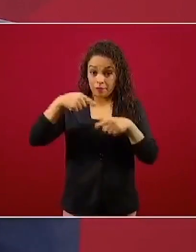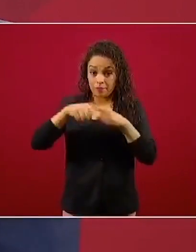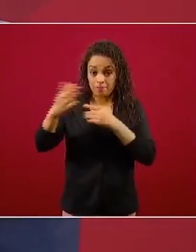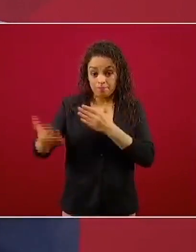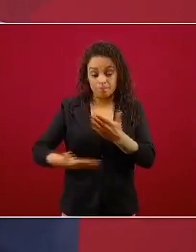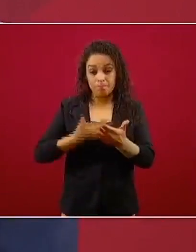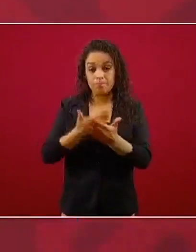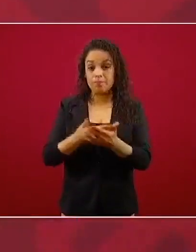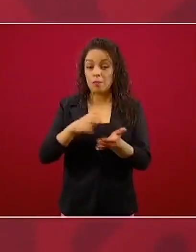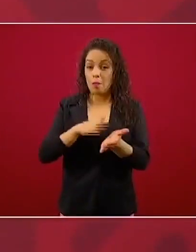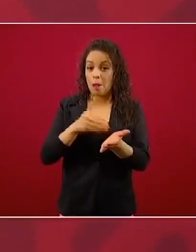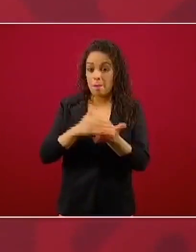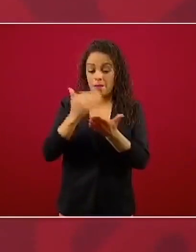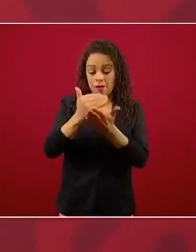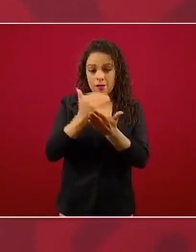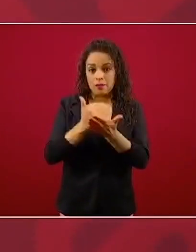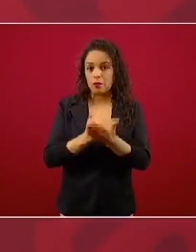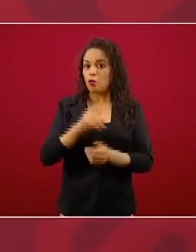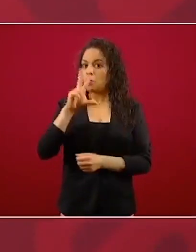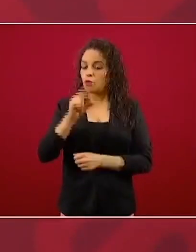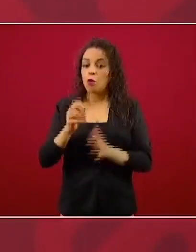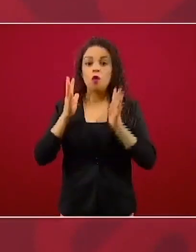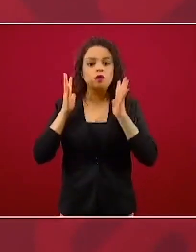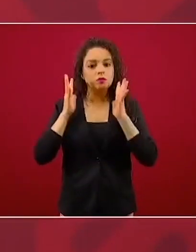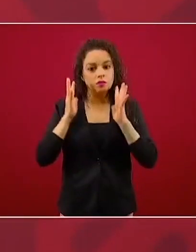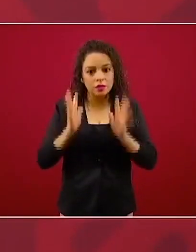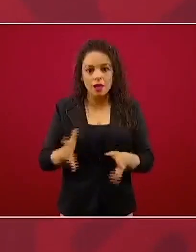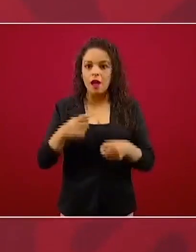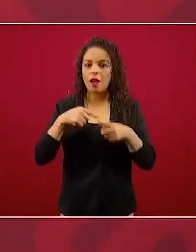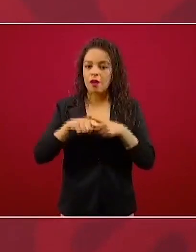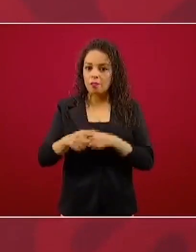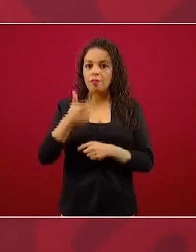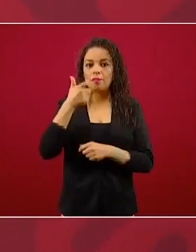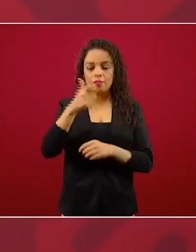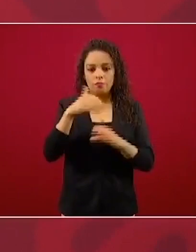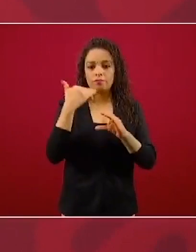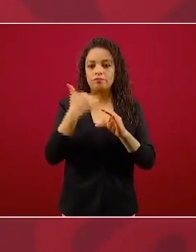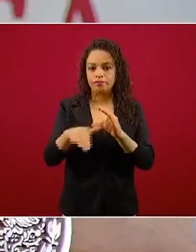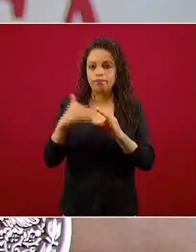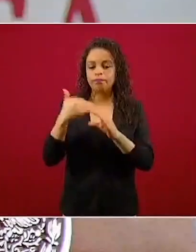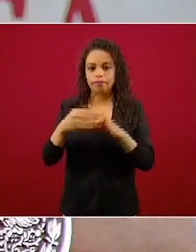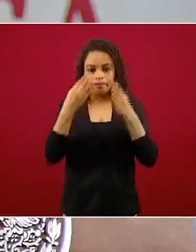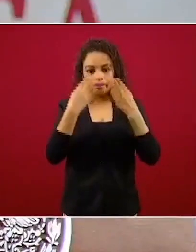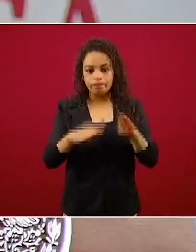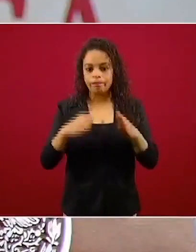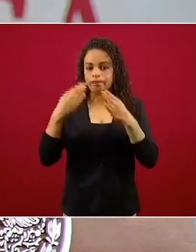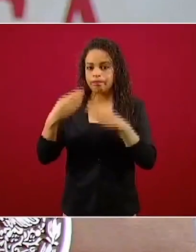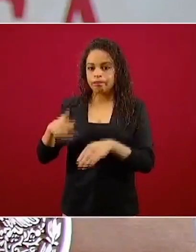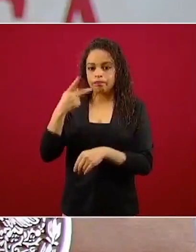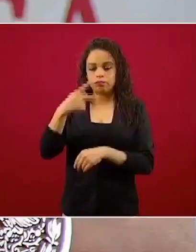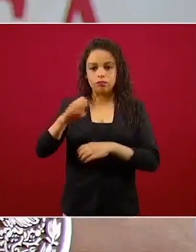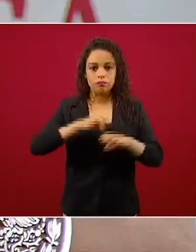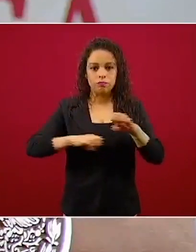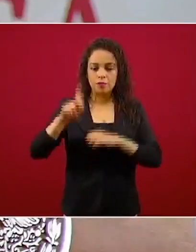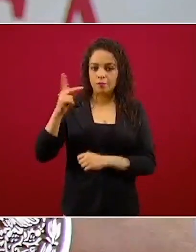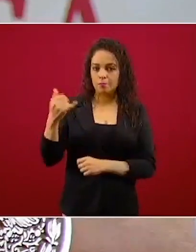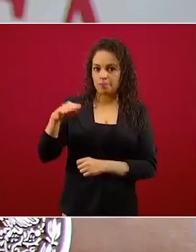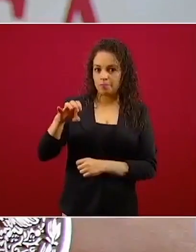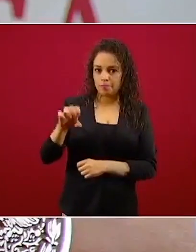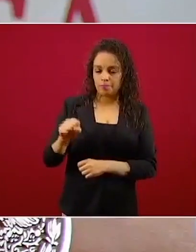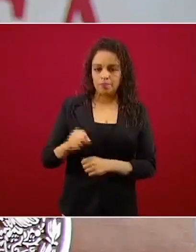ya está llegando a las cuentas de los pequeños empresarios. Ese